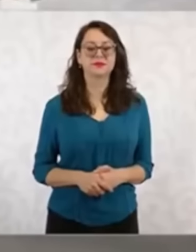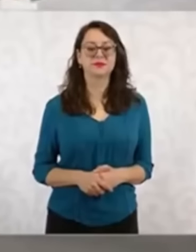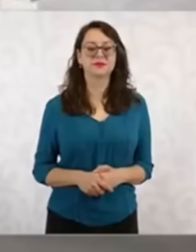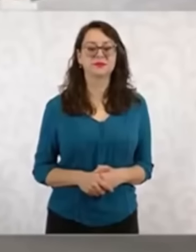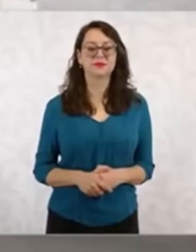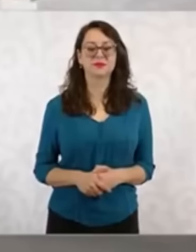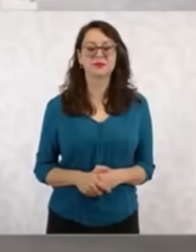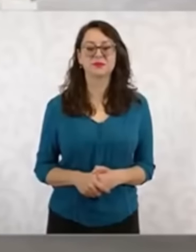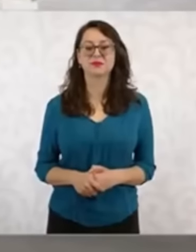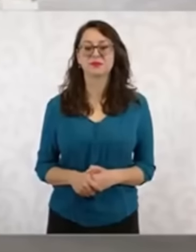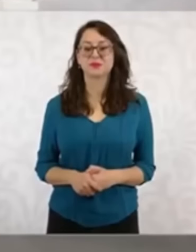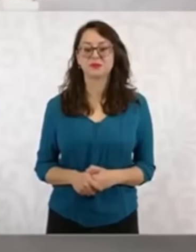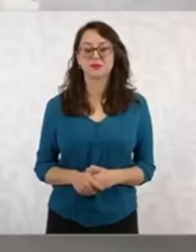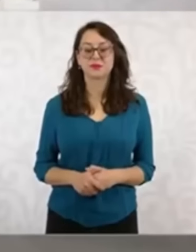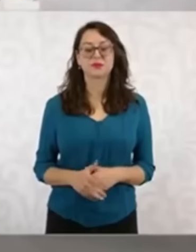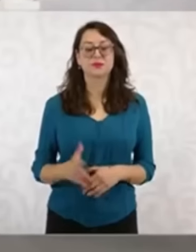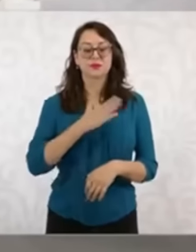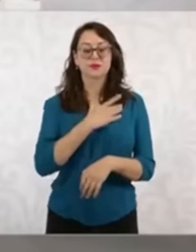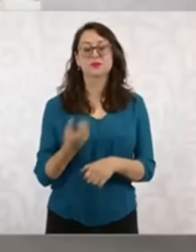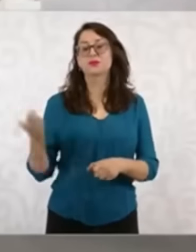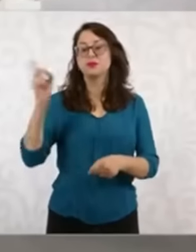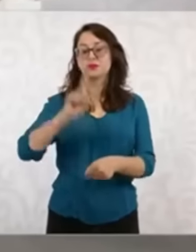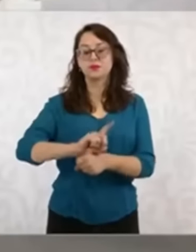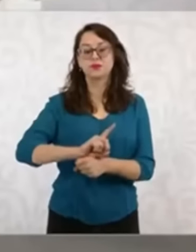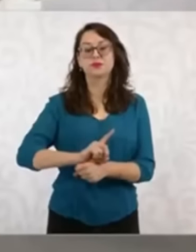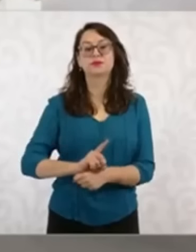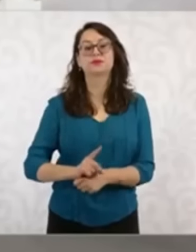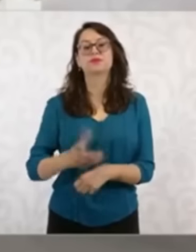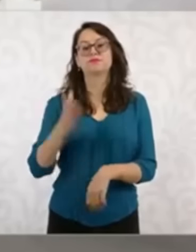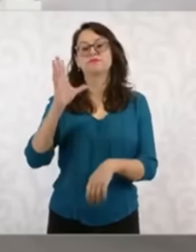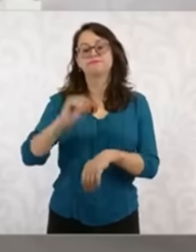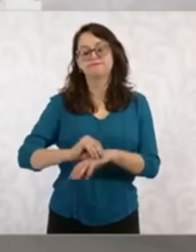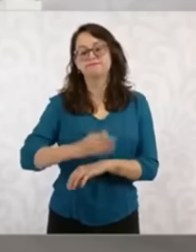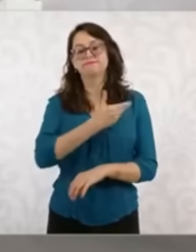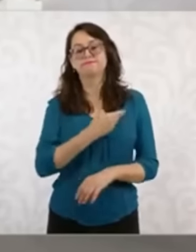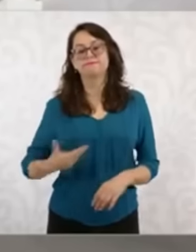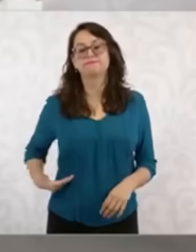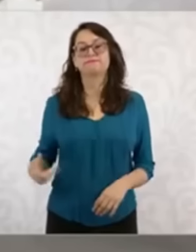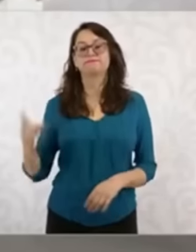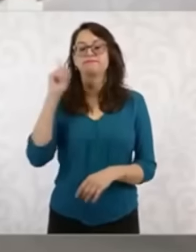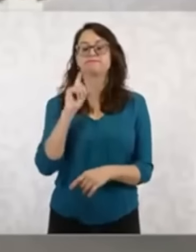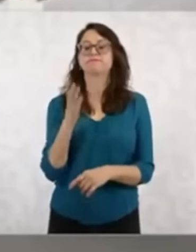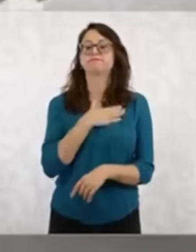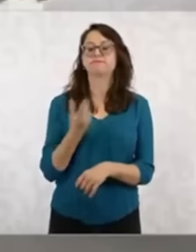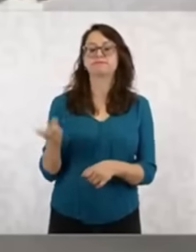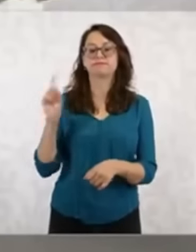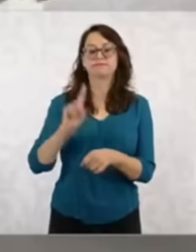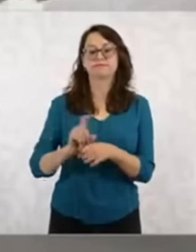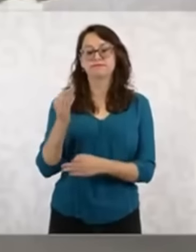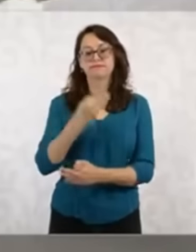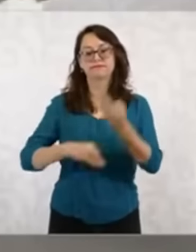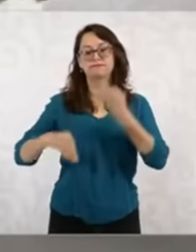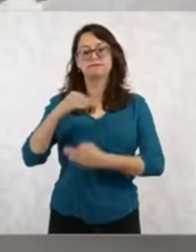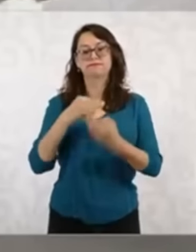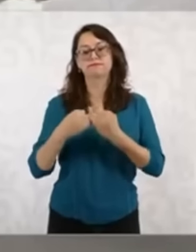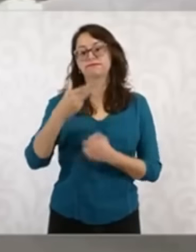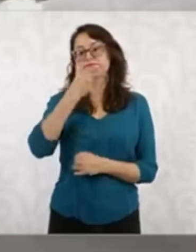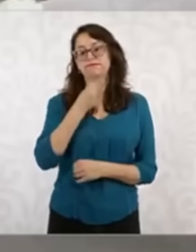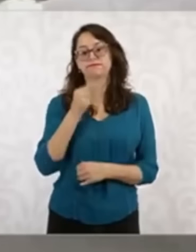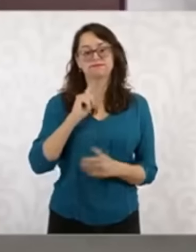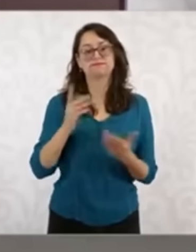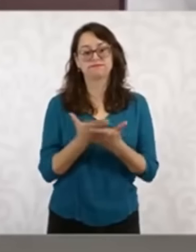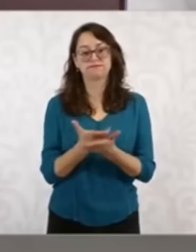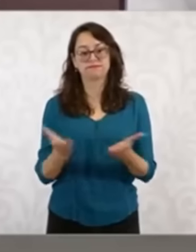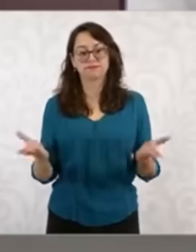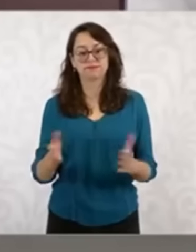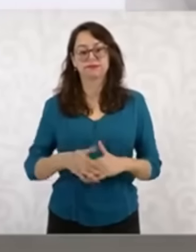Muy buenos días, con su permiso, Presidenta. Buenos días a todas y a todos. El INDEP, si